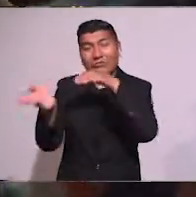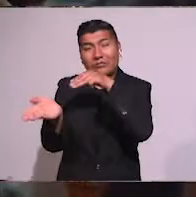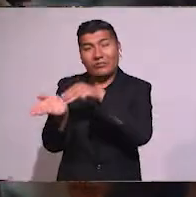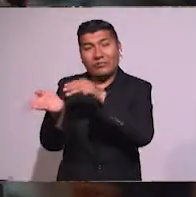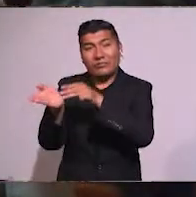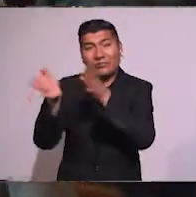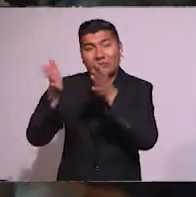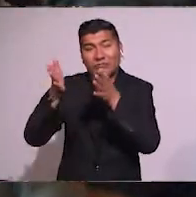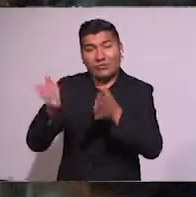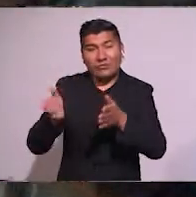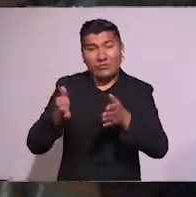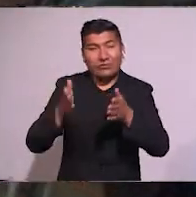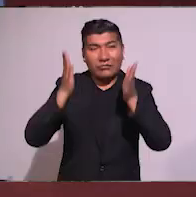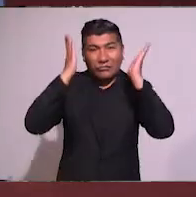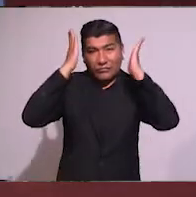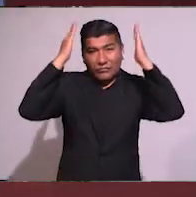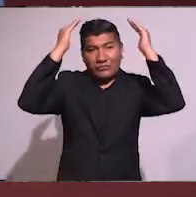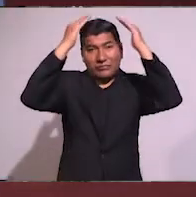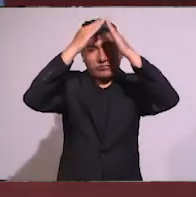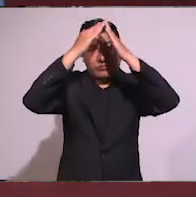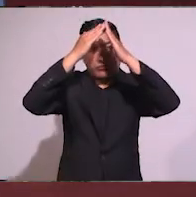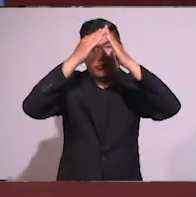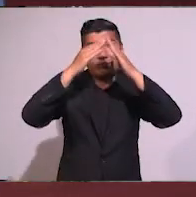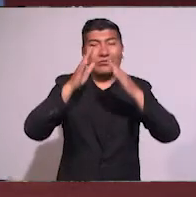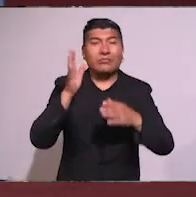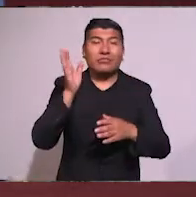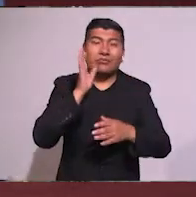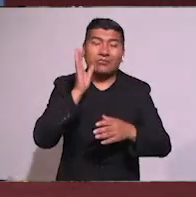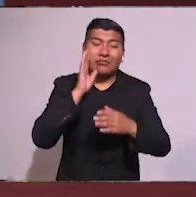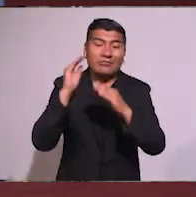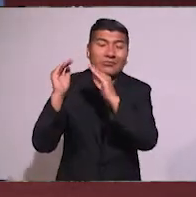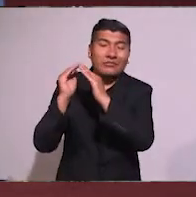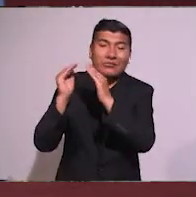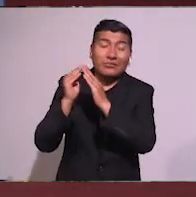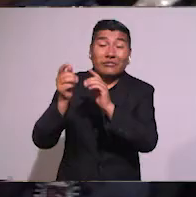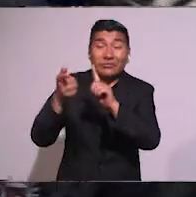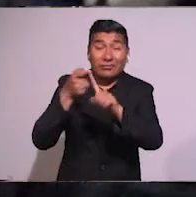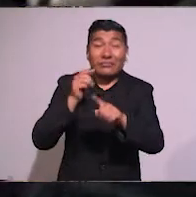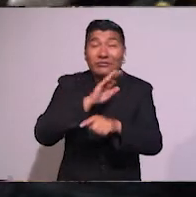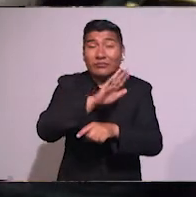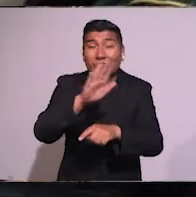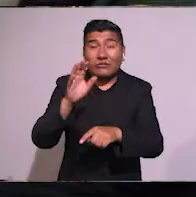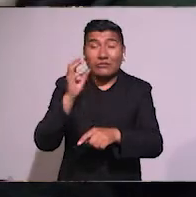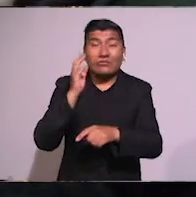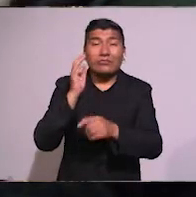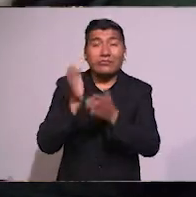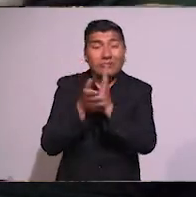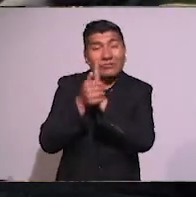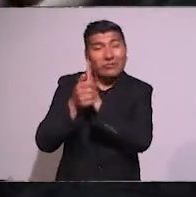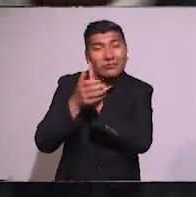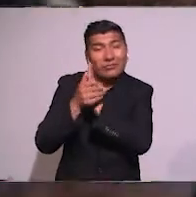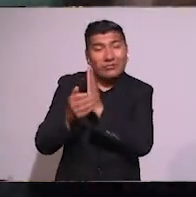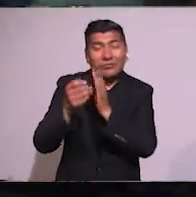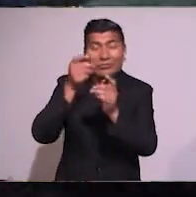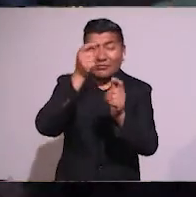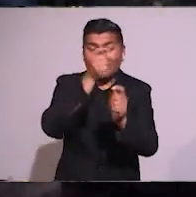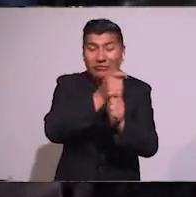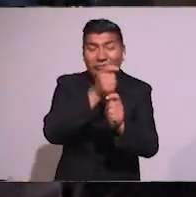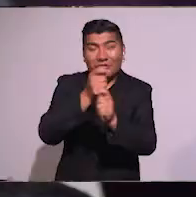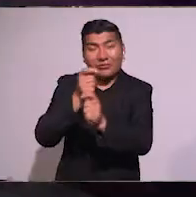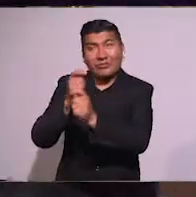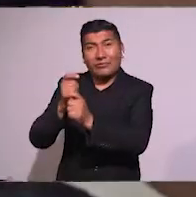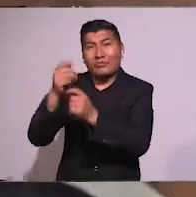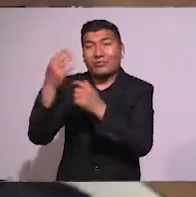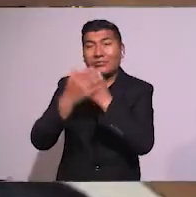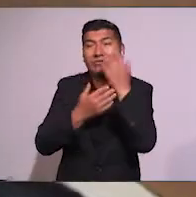médicos, sacerdotes, amas de casa, cada uno desde su vocación, vamos a poner estas tareas en las